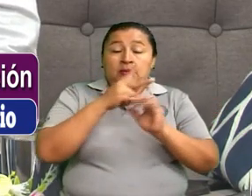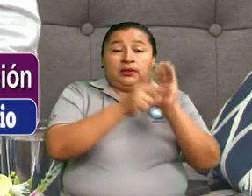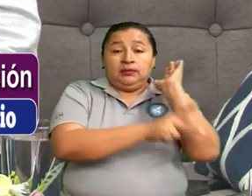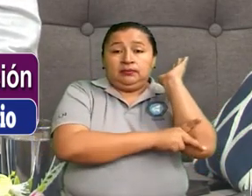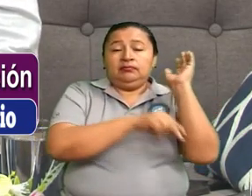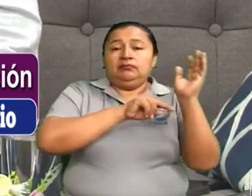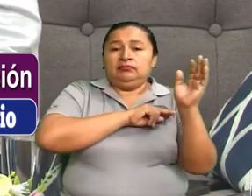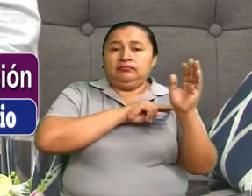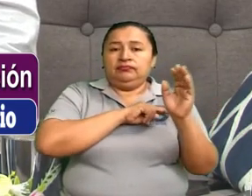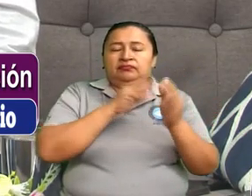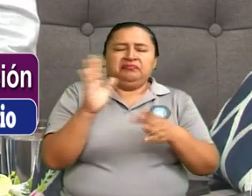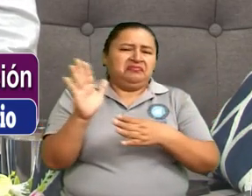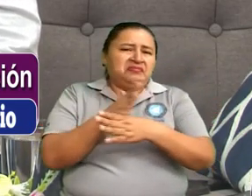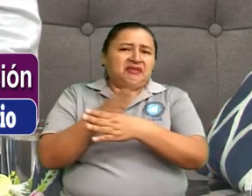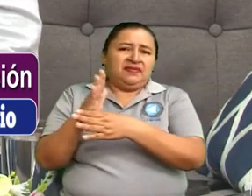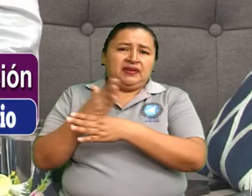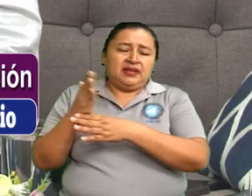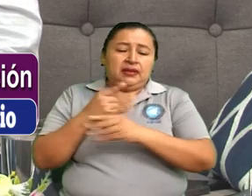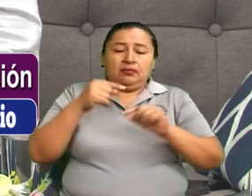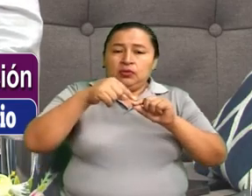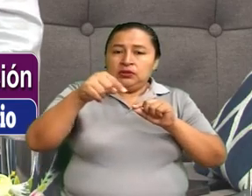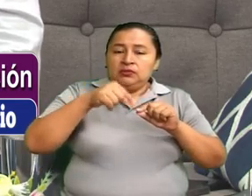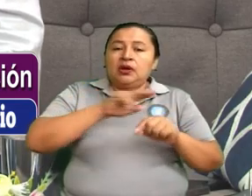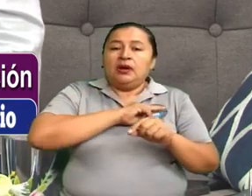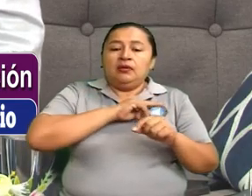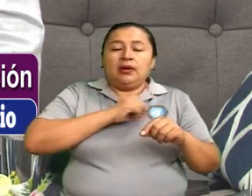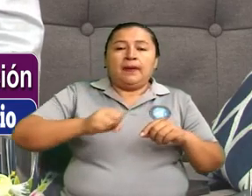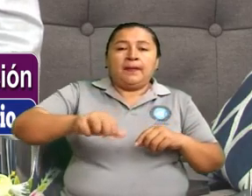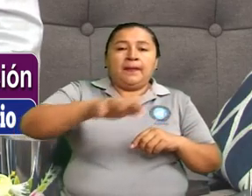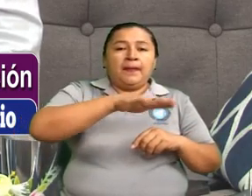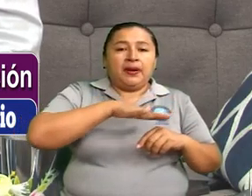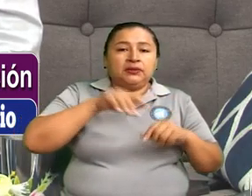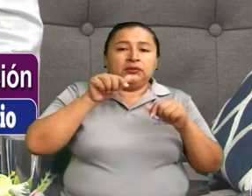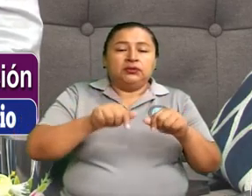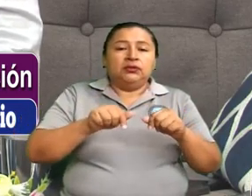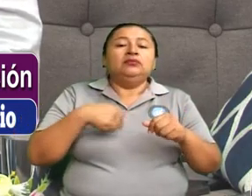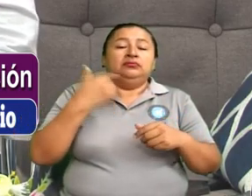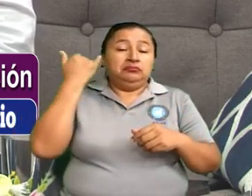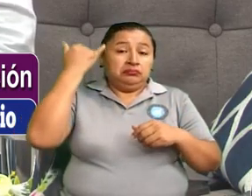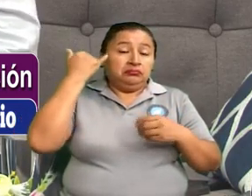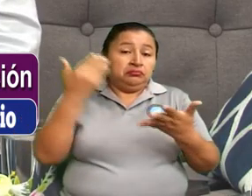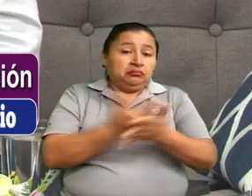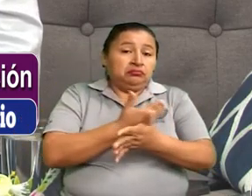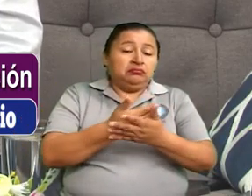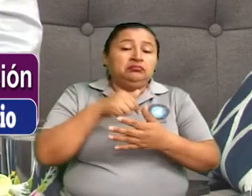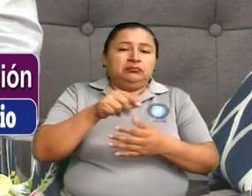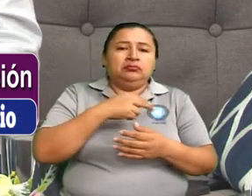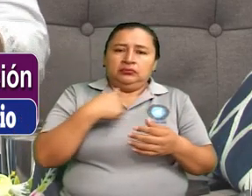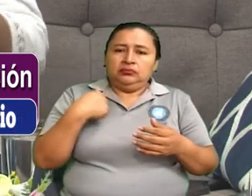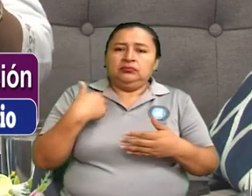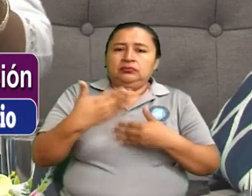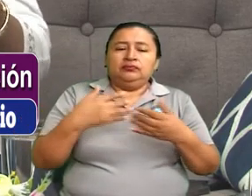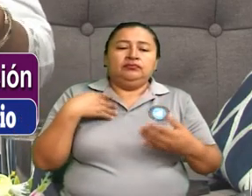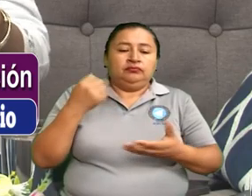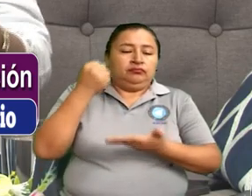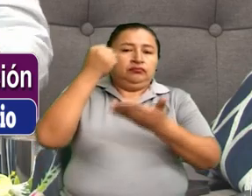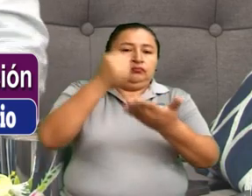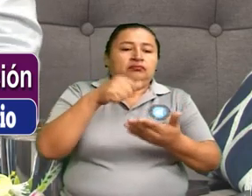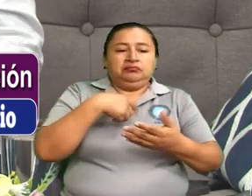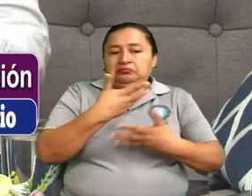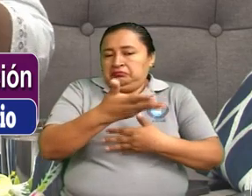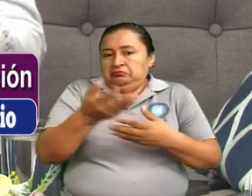nuestro país, en todos los municipios hay un espacio de feria donde los emprendedores pueden ir a hacer ya su incursión al